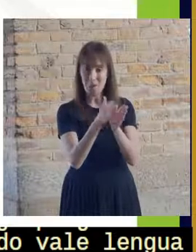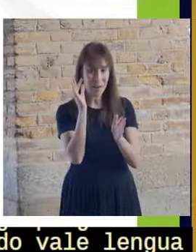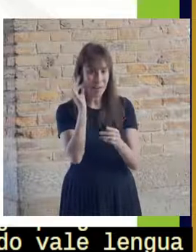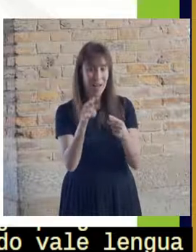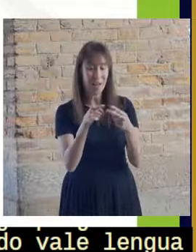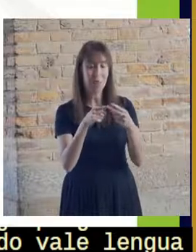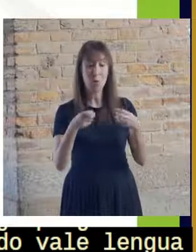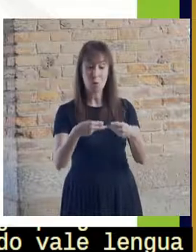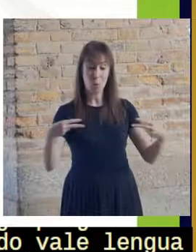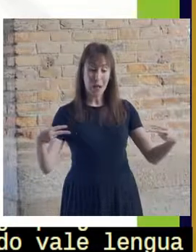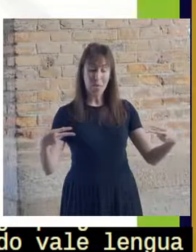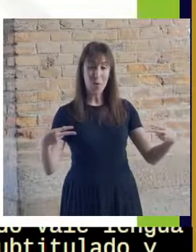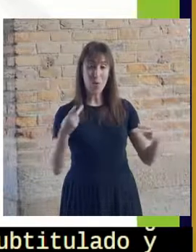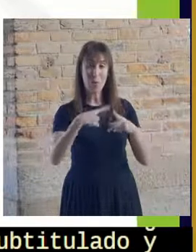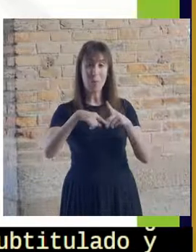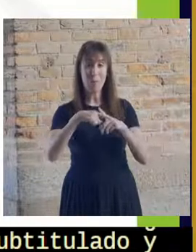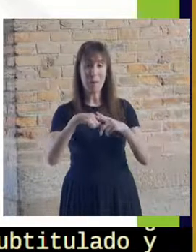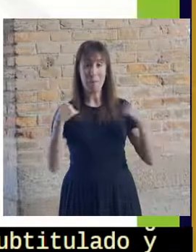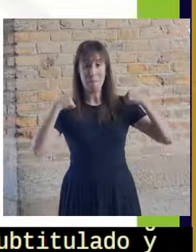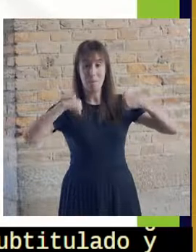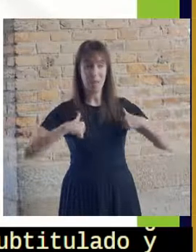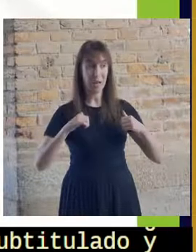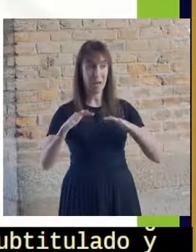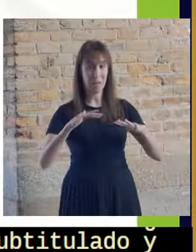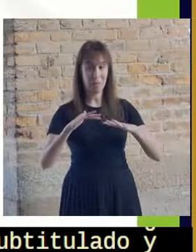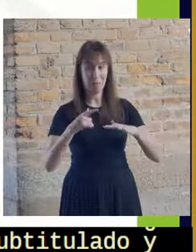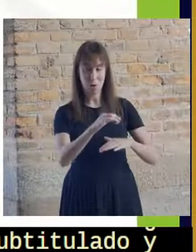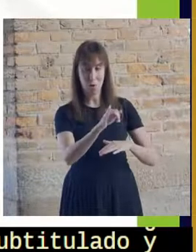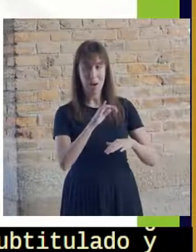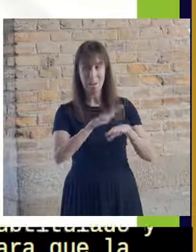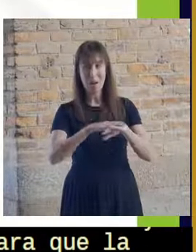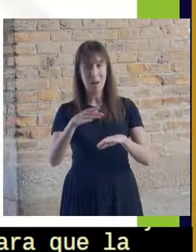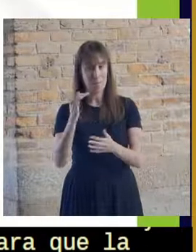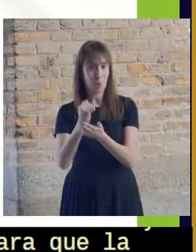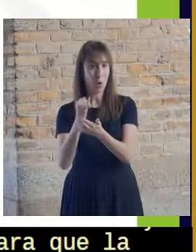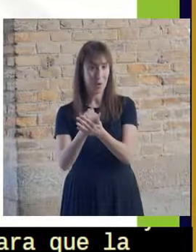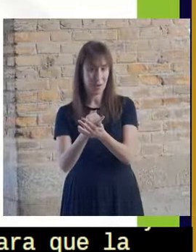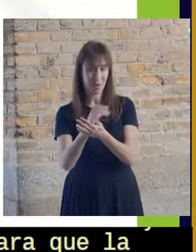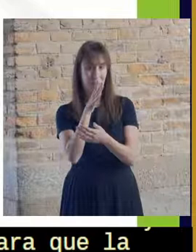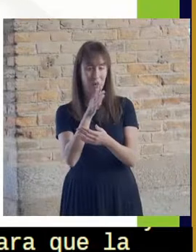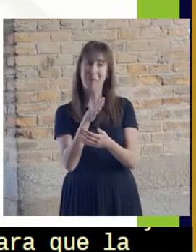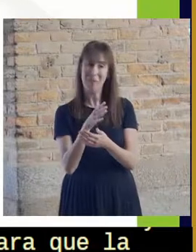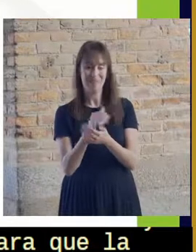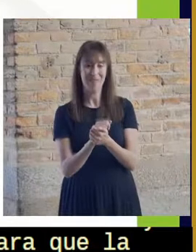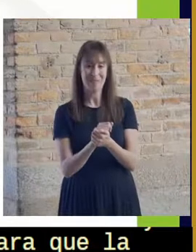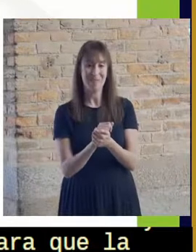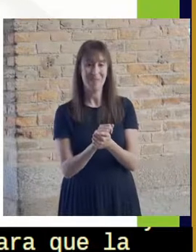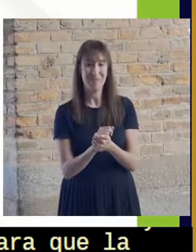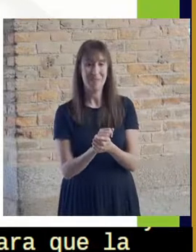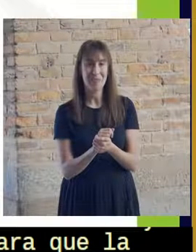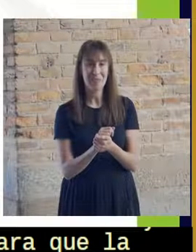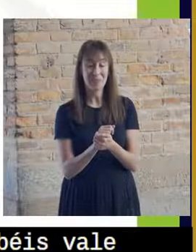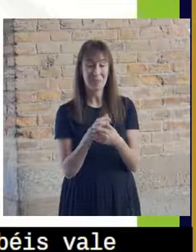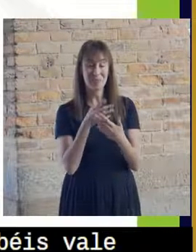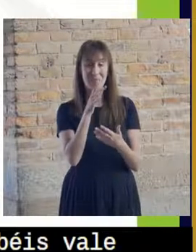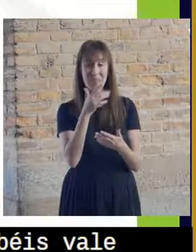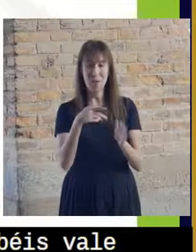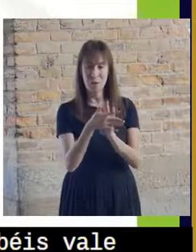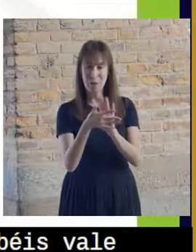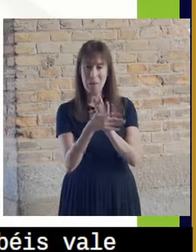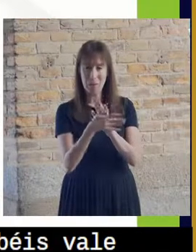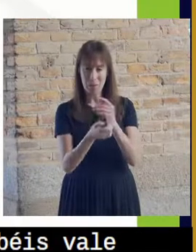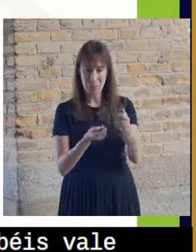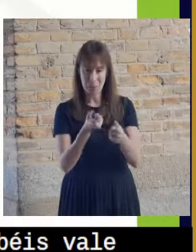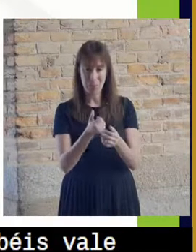subtitulado y las mochilas vibratorias también he traído una para que la probéis vale porque me las mogollón ahora os voy explicando un